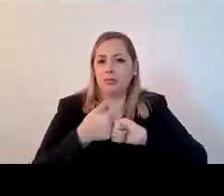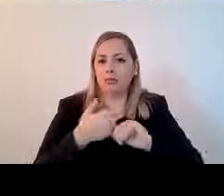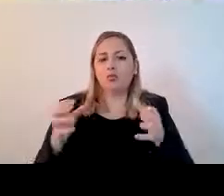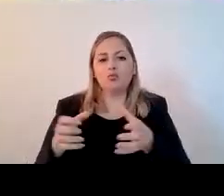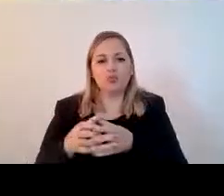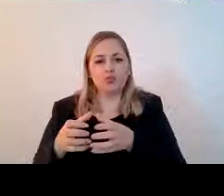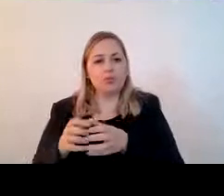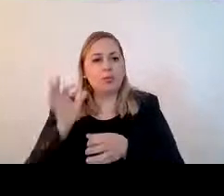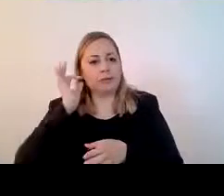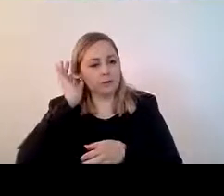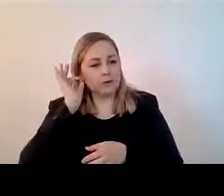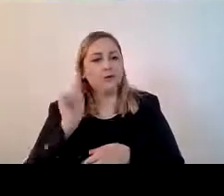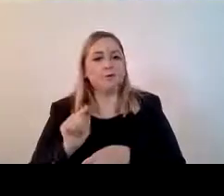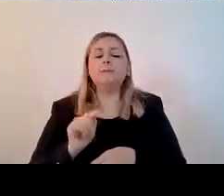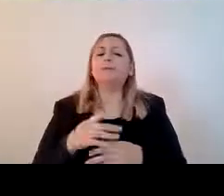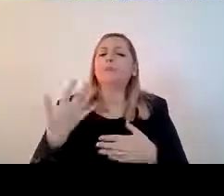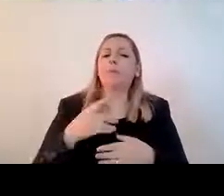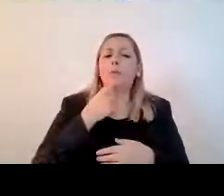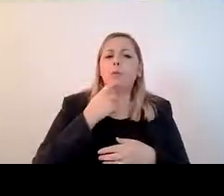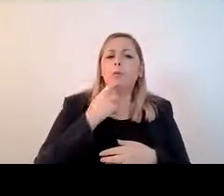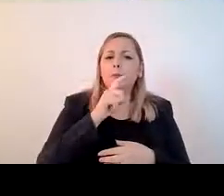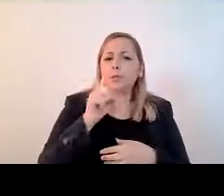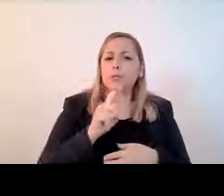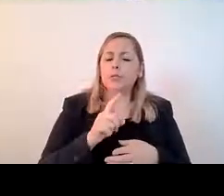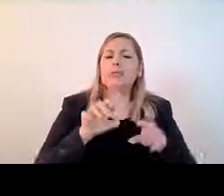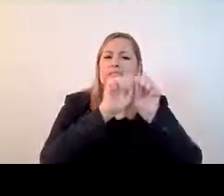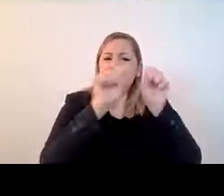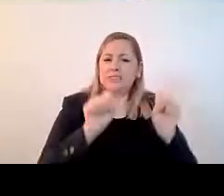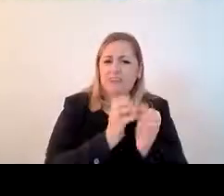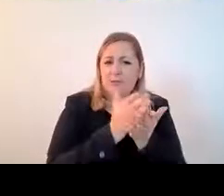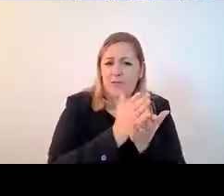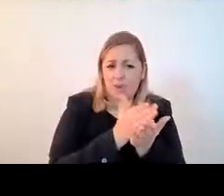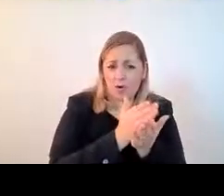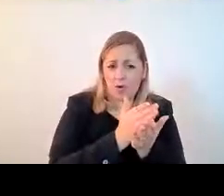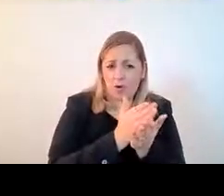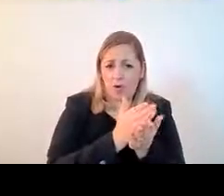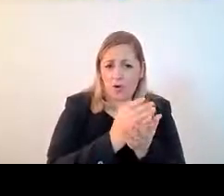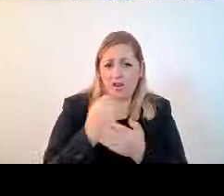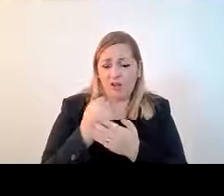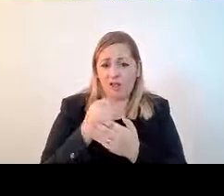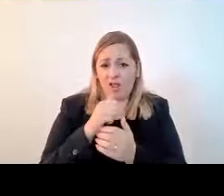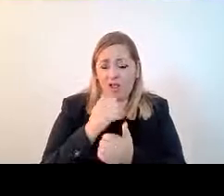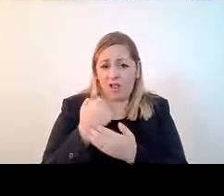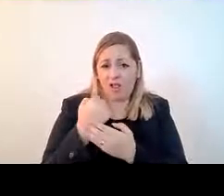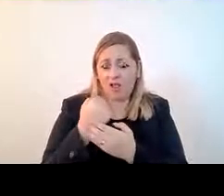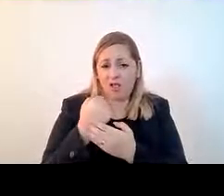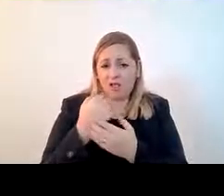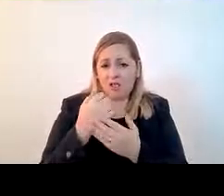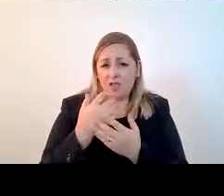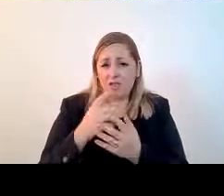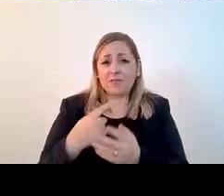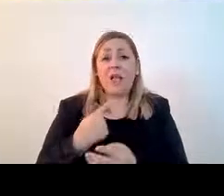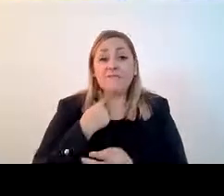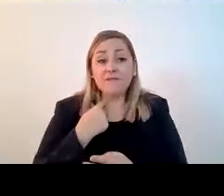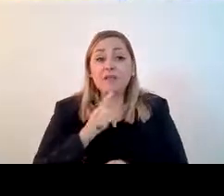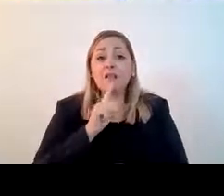mujeres. Cabe preguntarse si el sistema escolar desperfila el trastorno o son los propios adolescentes que le restan importancia en razón